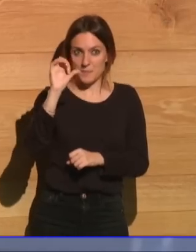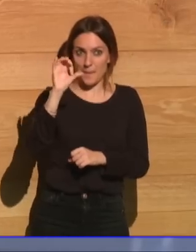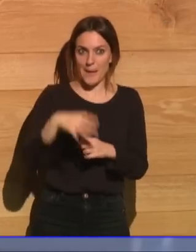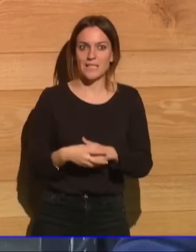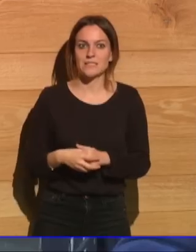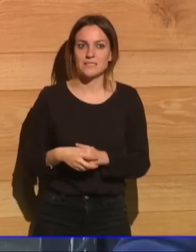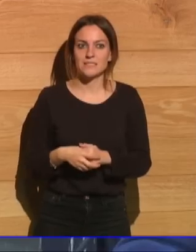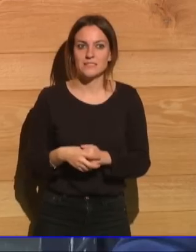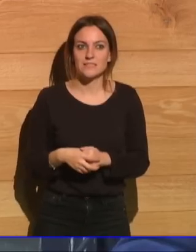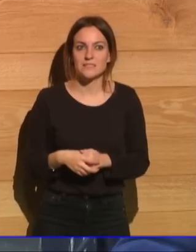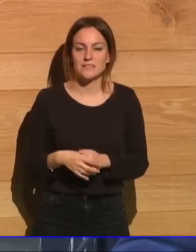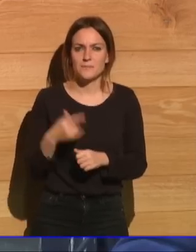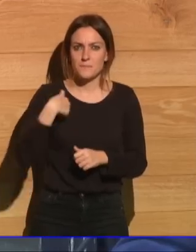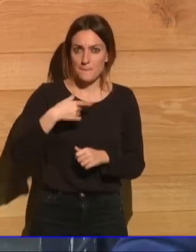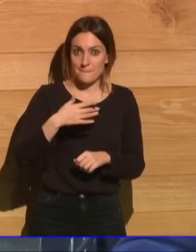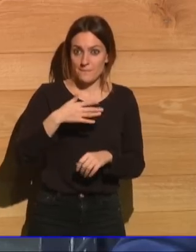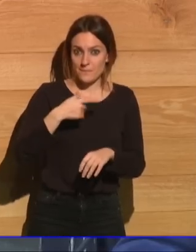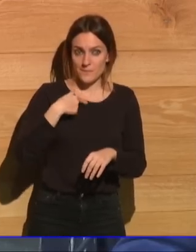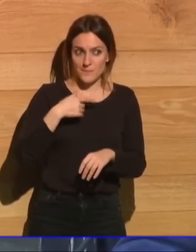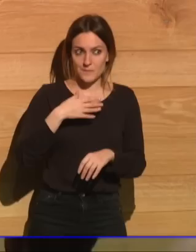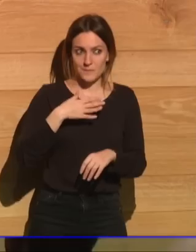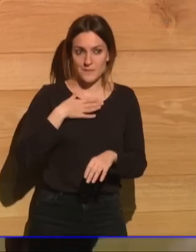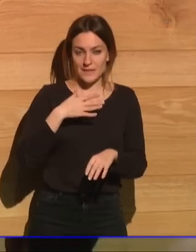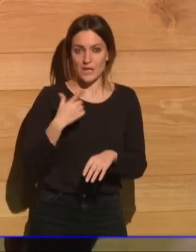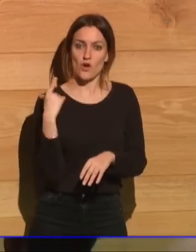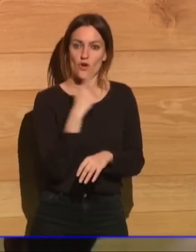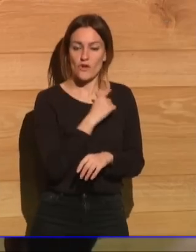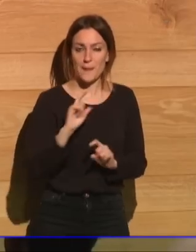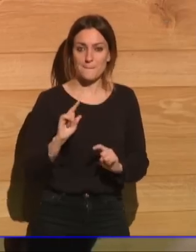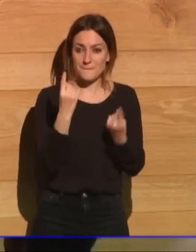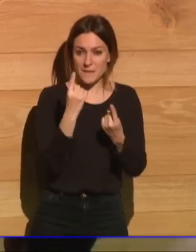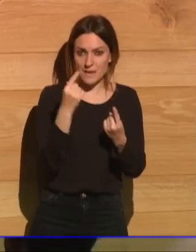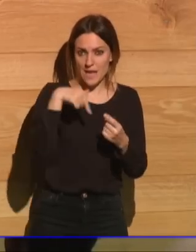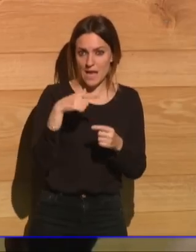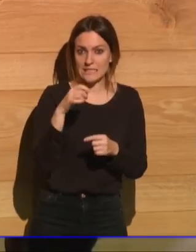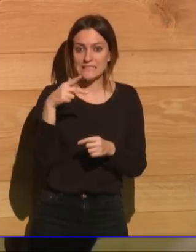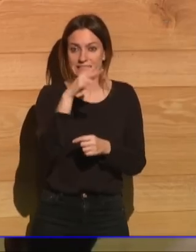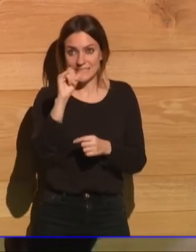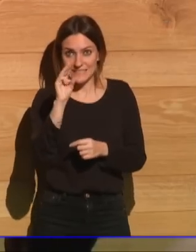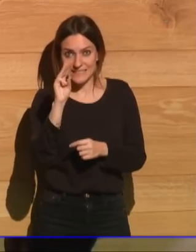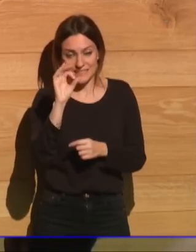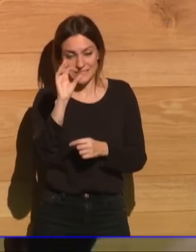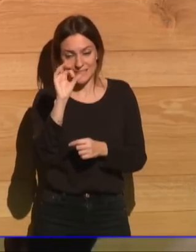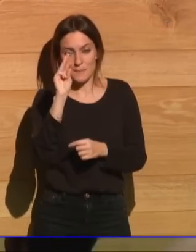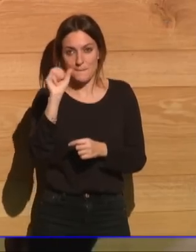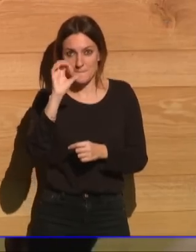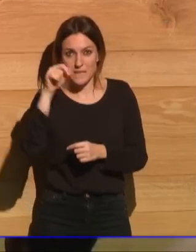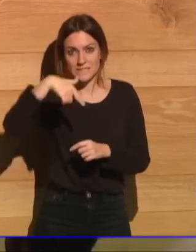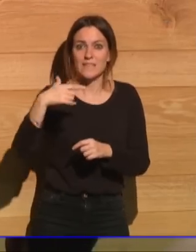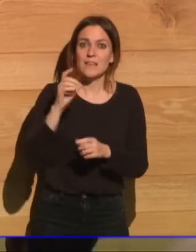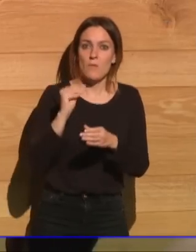tema de dragones? A Mi lo mejor, primer Arturo? amigo, mi primera colonia, Chispas, es una canción que está en la banda sonora